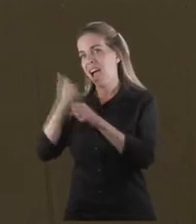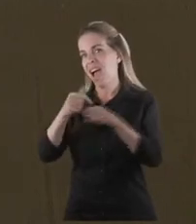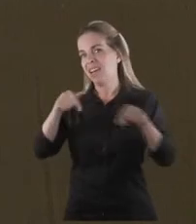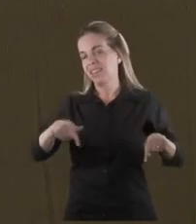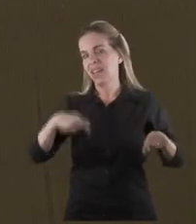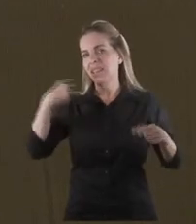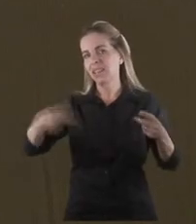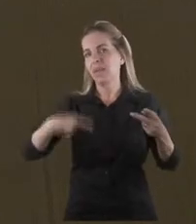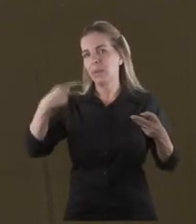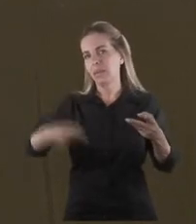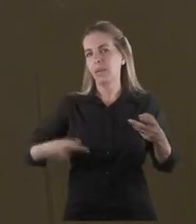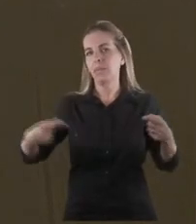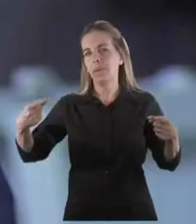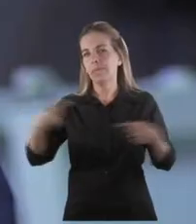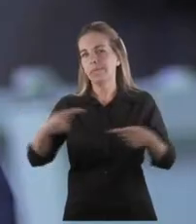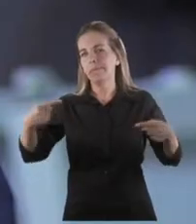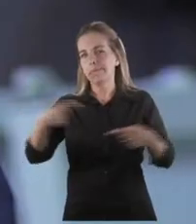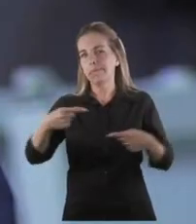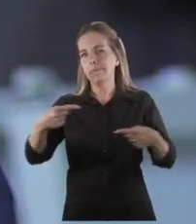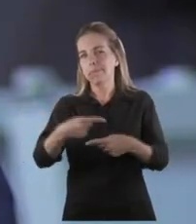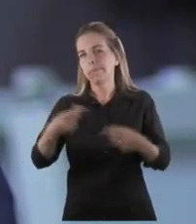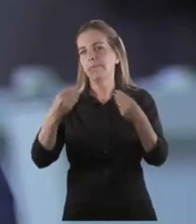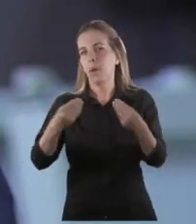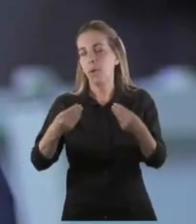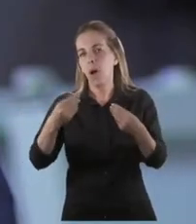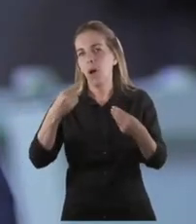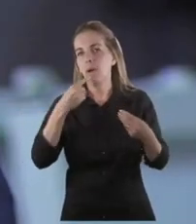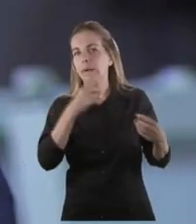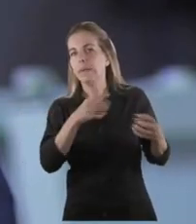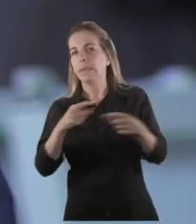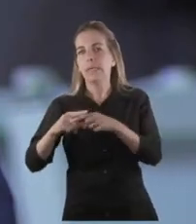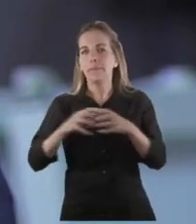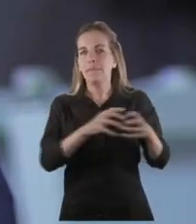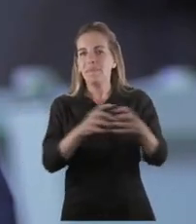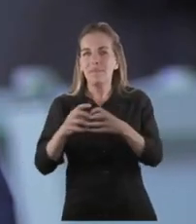pelea por ver qué tipo de país queremos construir.